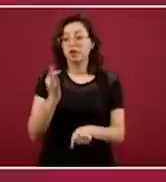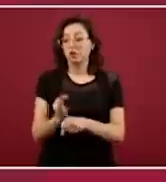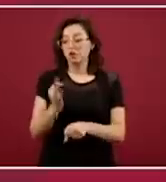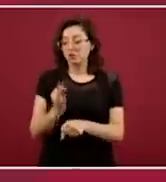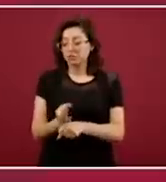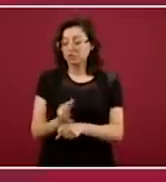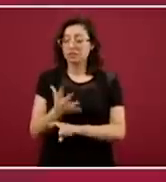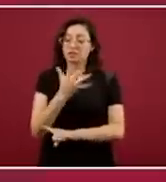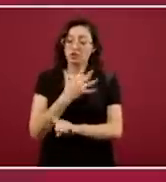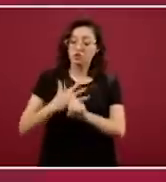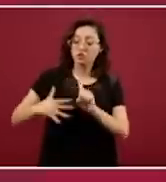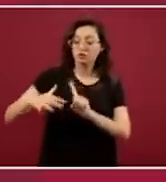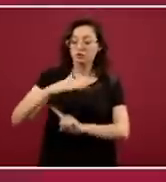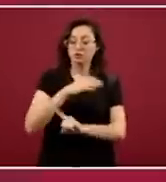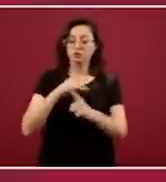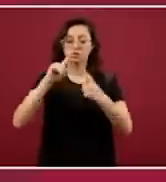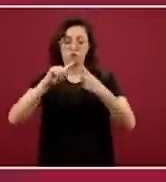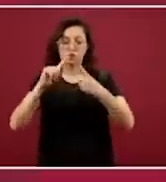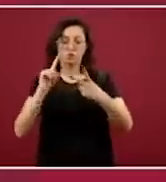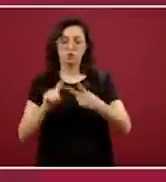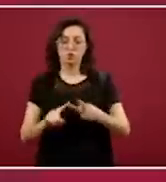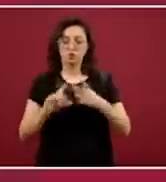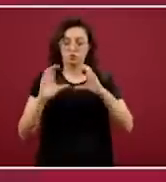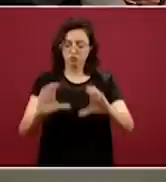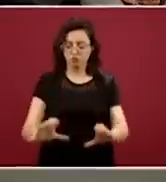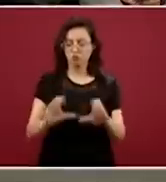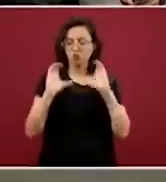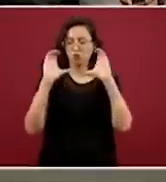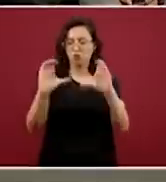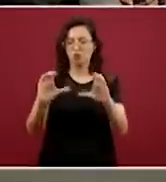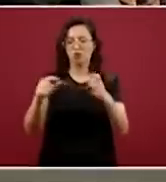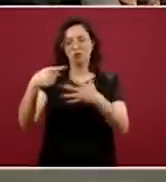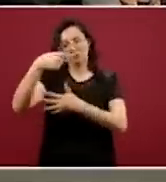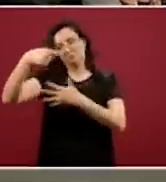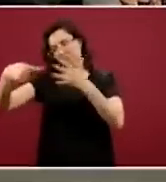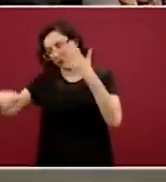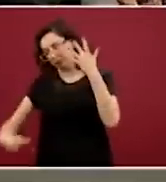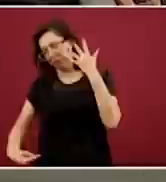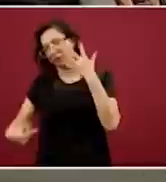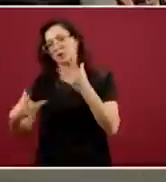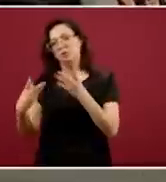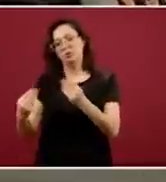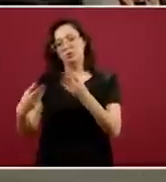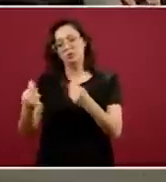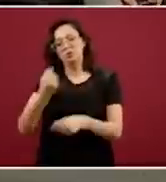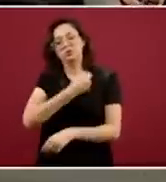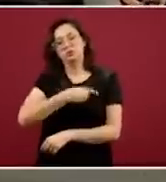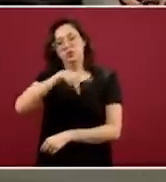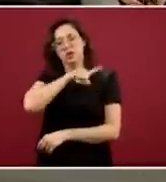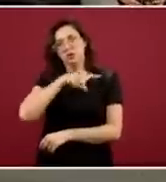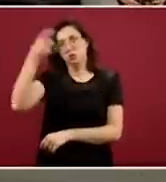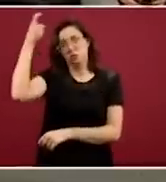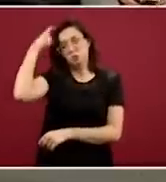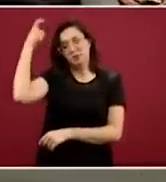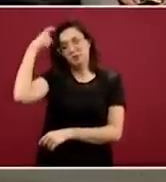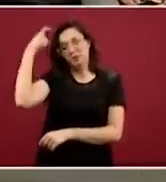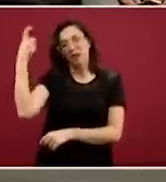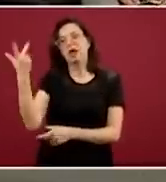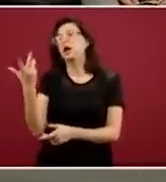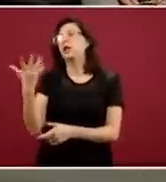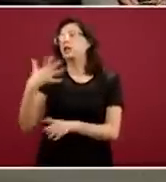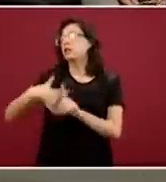epidemia, dos elementos a cuidar, hay muchos, y los cuidamos todos, incluyendo la salud mental, incluyendo el bienestar